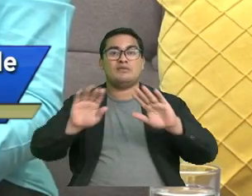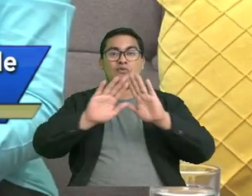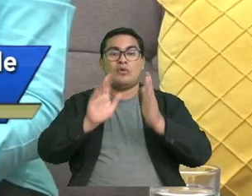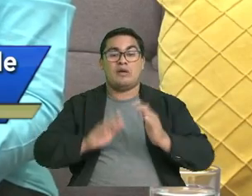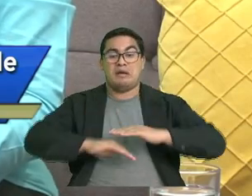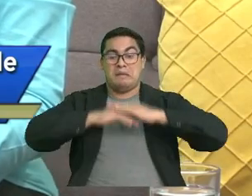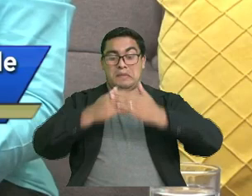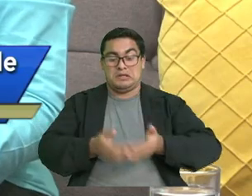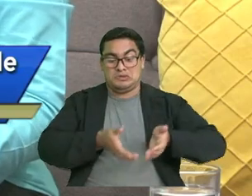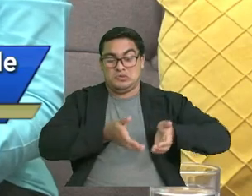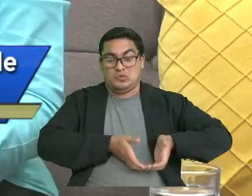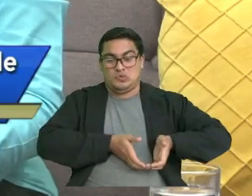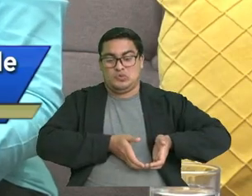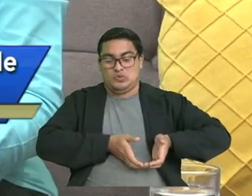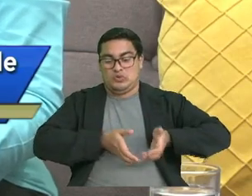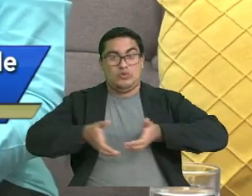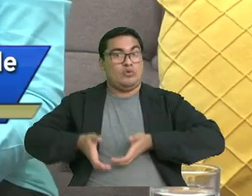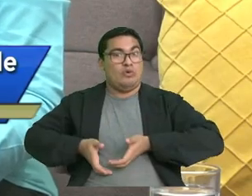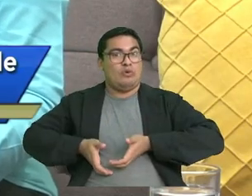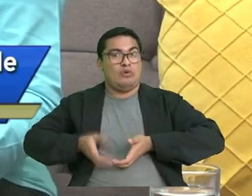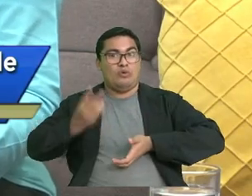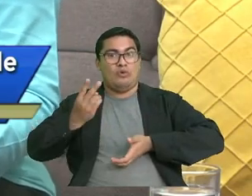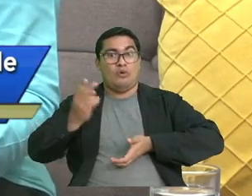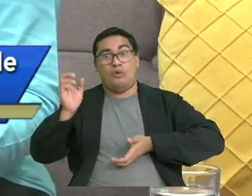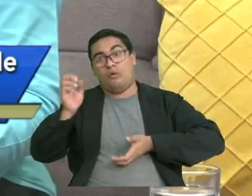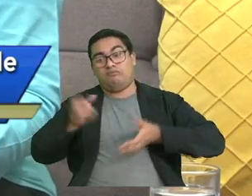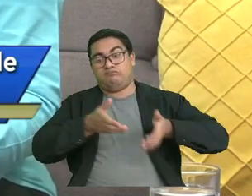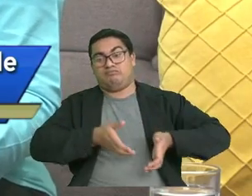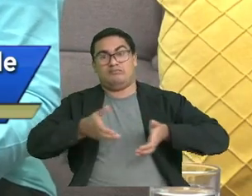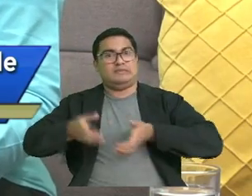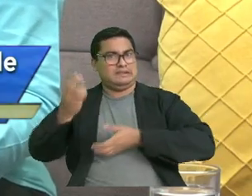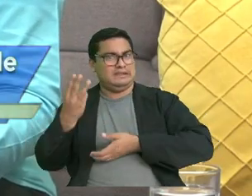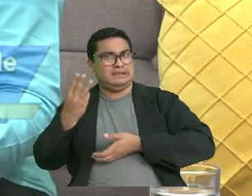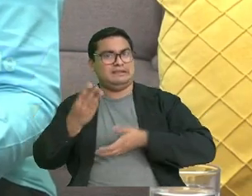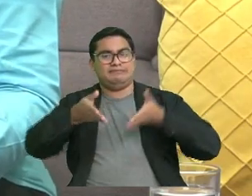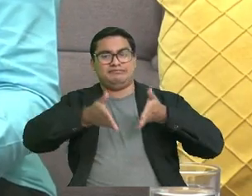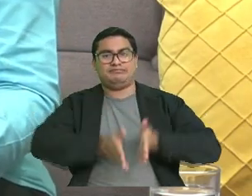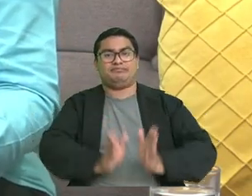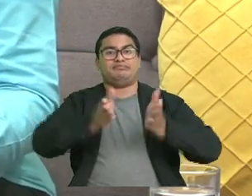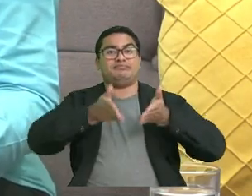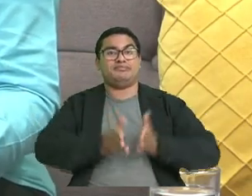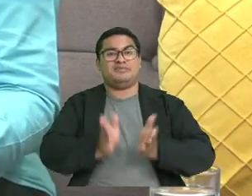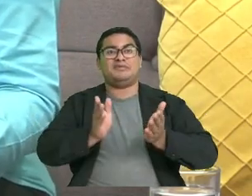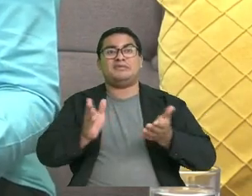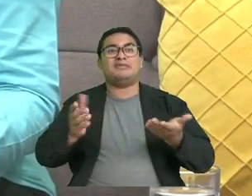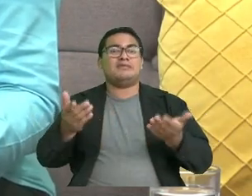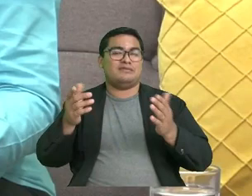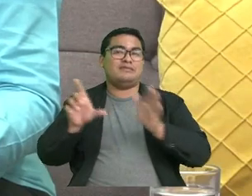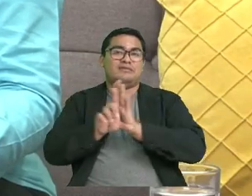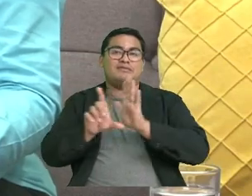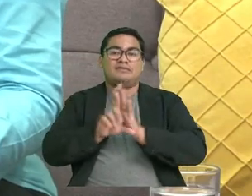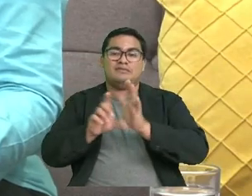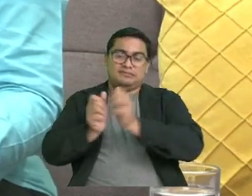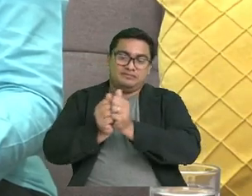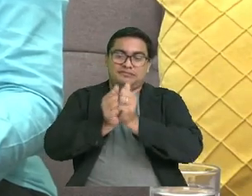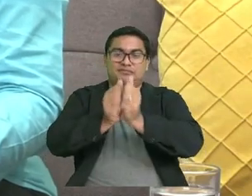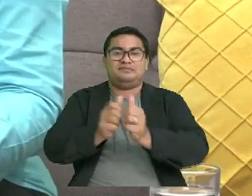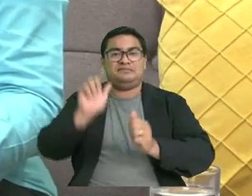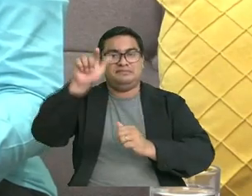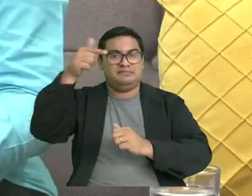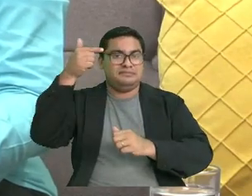más de un hijo, más de un infante en un parto. Hay un acompañamiento integral.